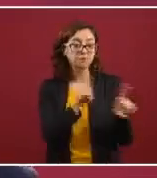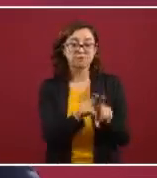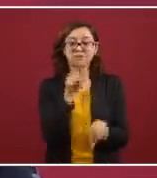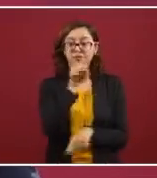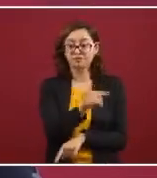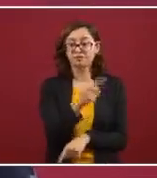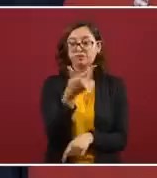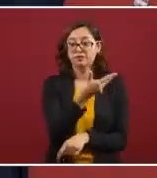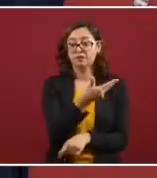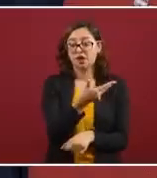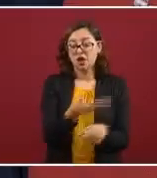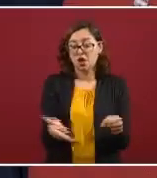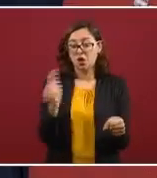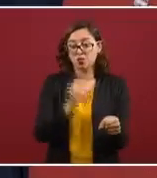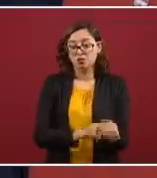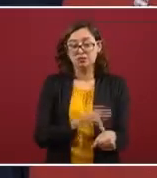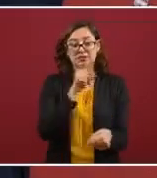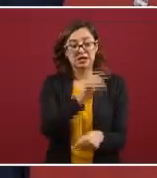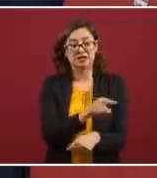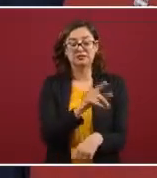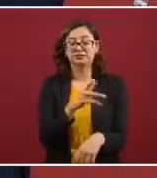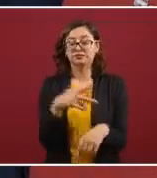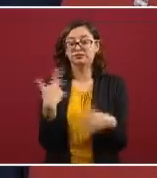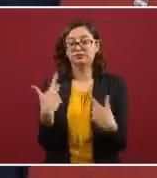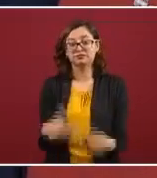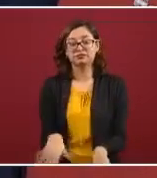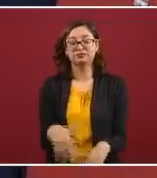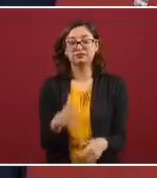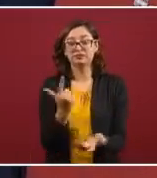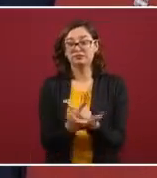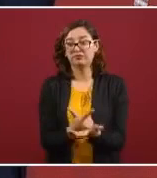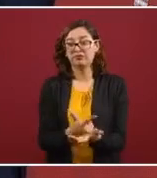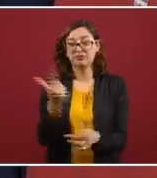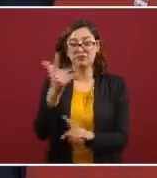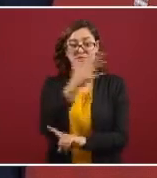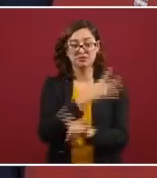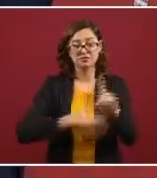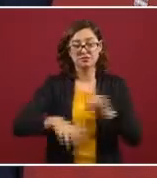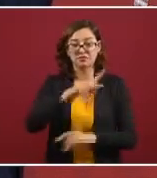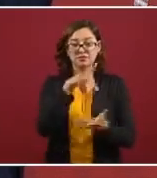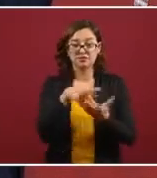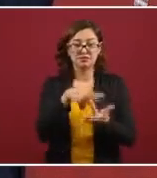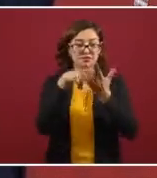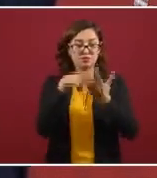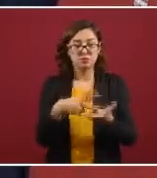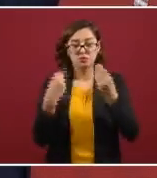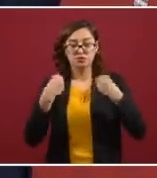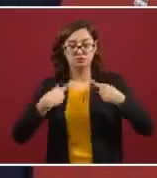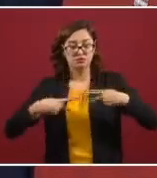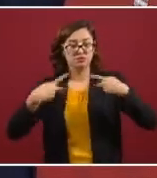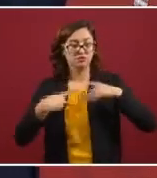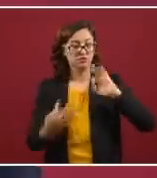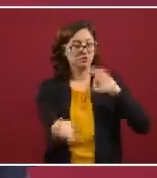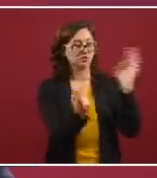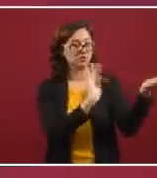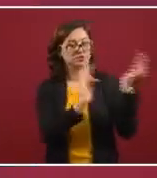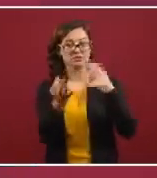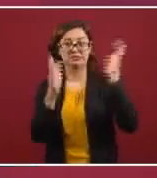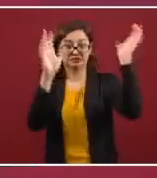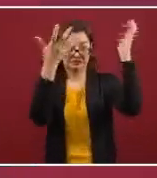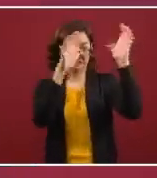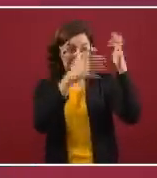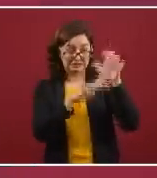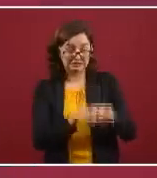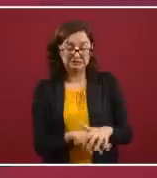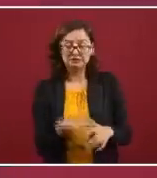pues que está en una zona de alta densidad demográfica, hay mucha gente, es una demolición